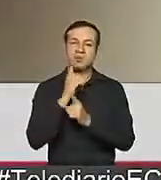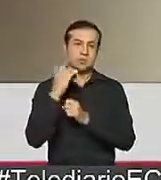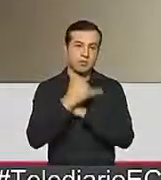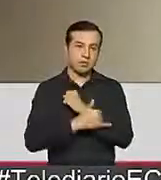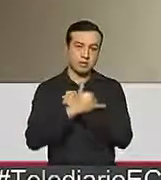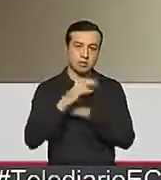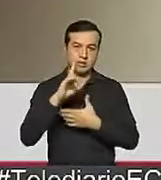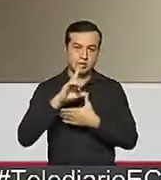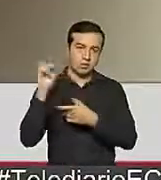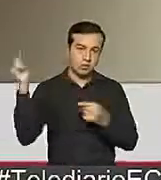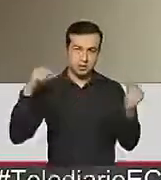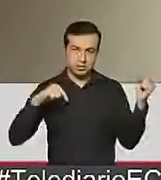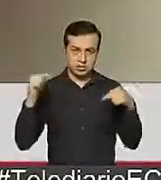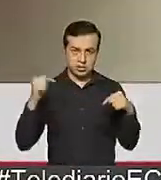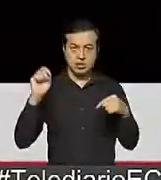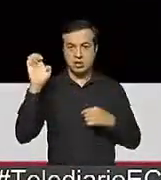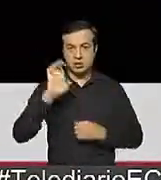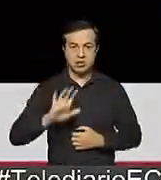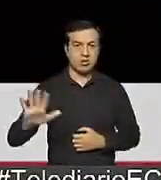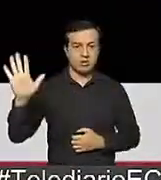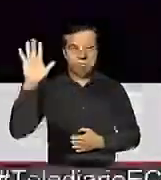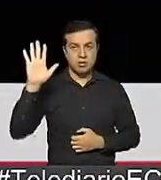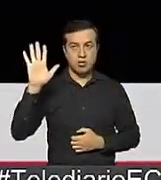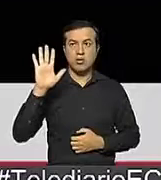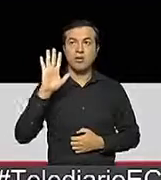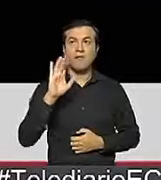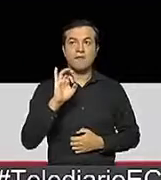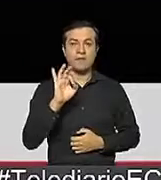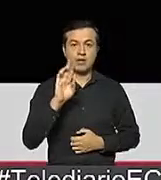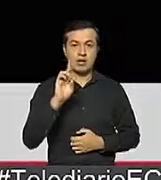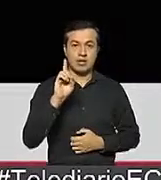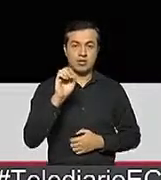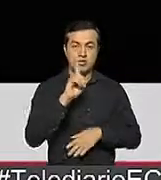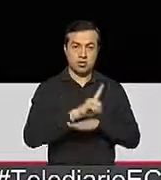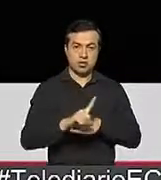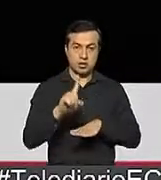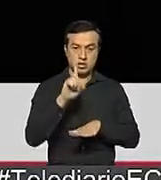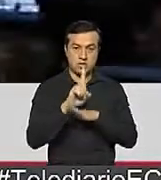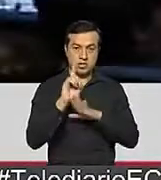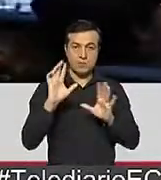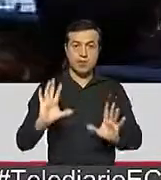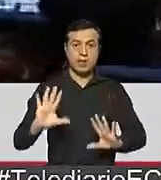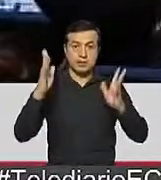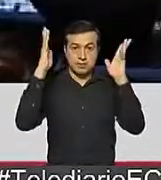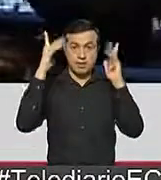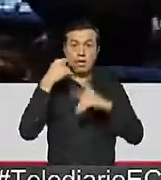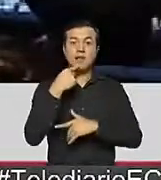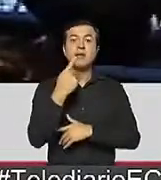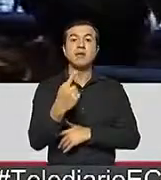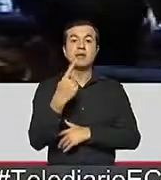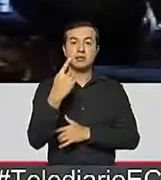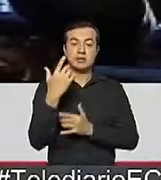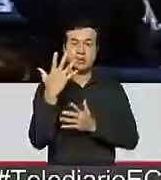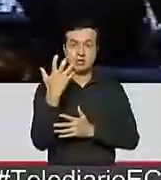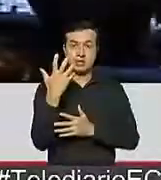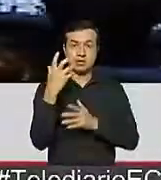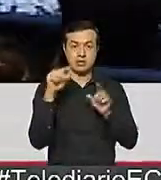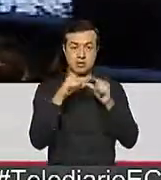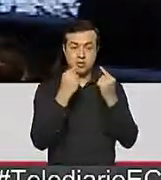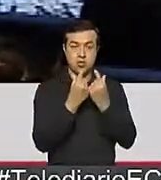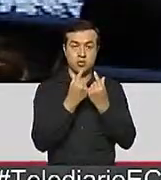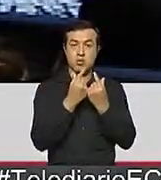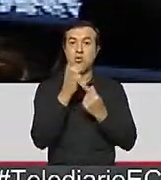países de Latinoamérica, de Europa. Fernando Gil Estrada, director del festival, indicó que este año serán 15 las